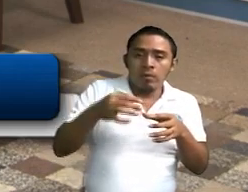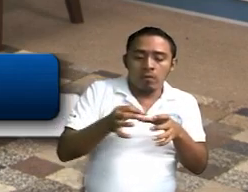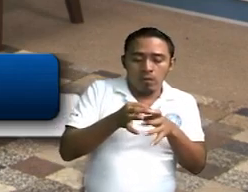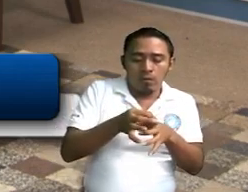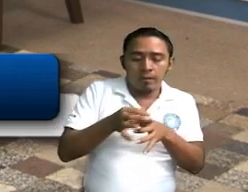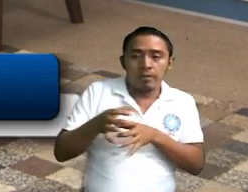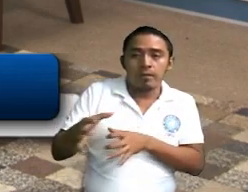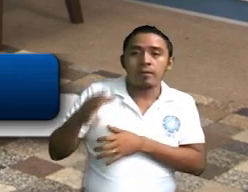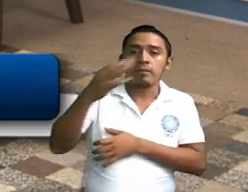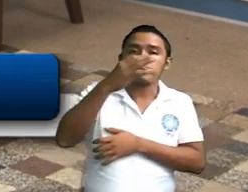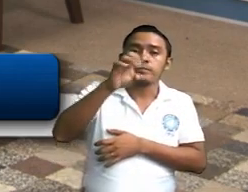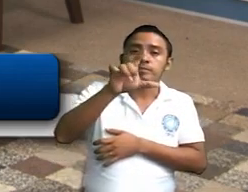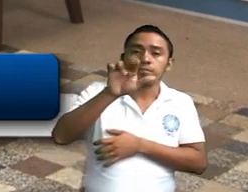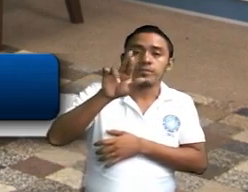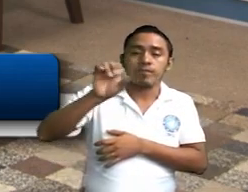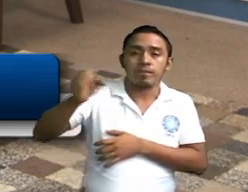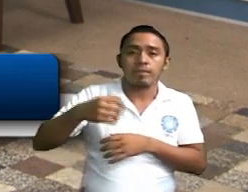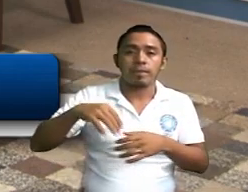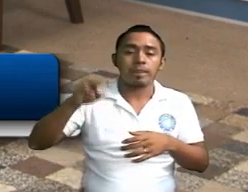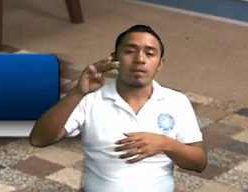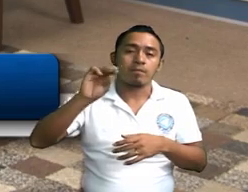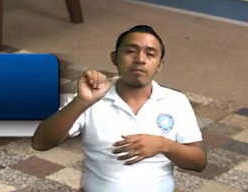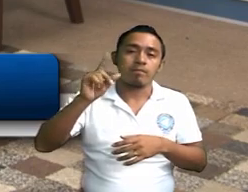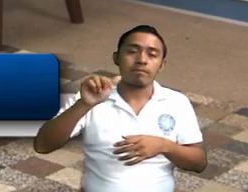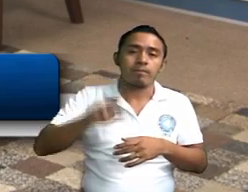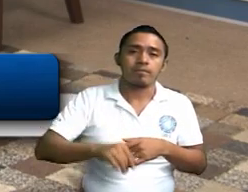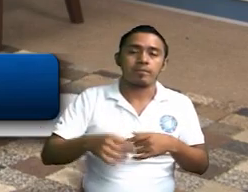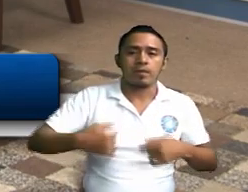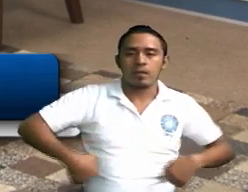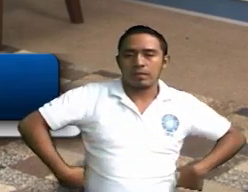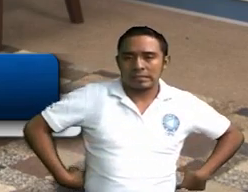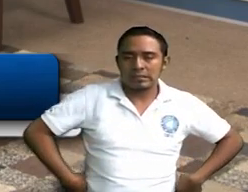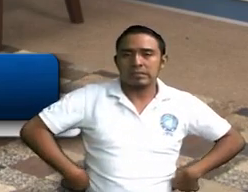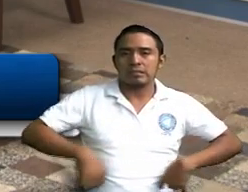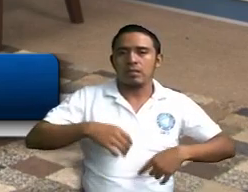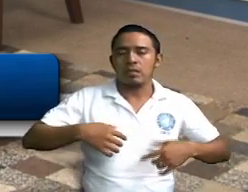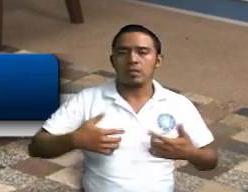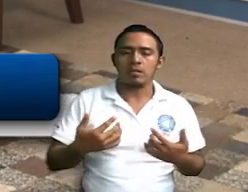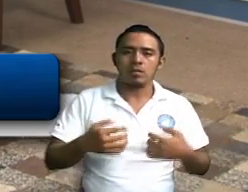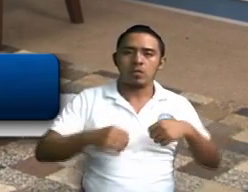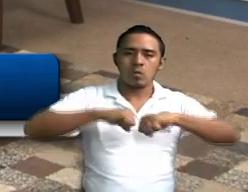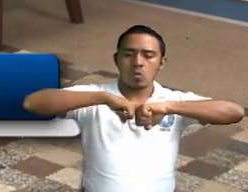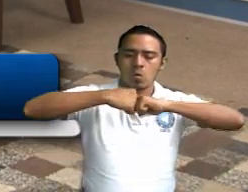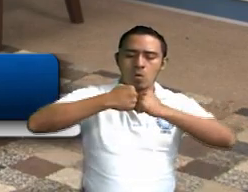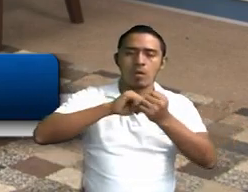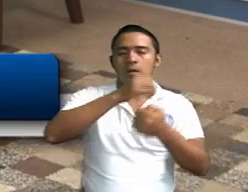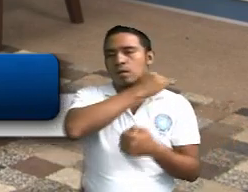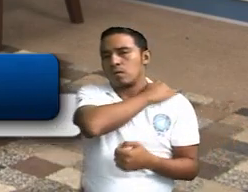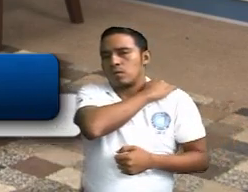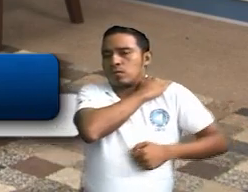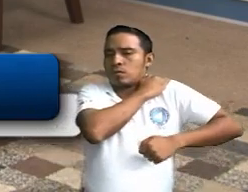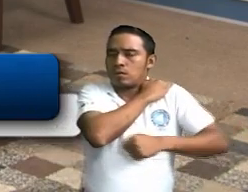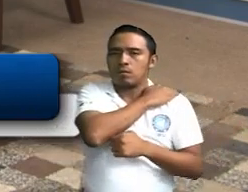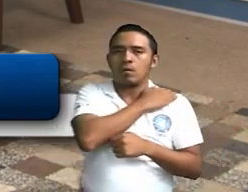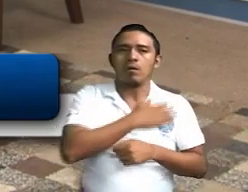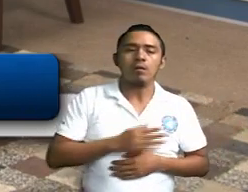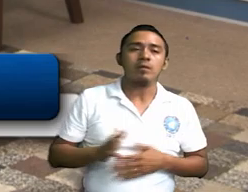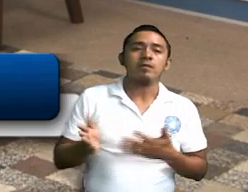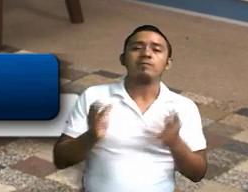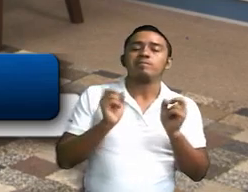del cartílago en cadera, rodilla, hombro, todos los lugares articulares. Precisamente, doctor, ¿cuál es el tratamiento que